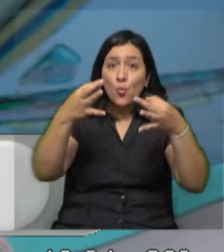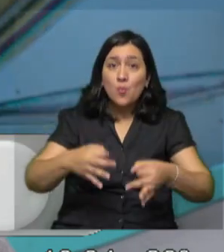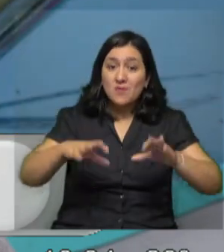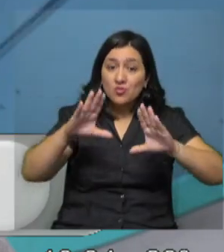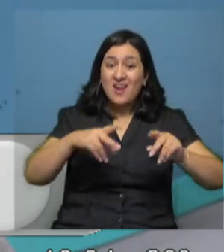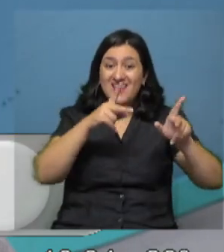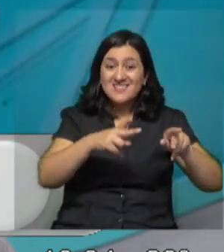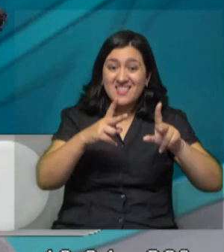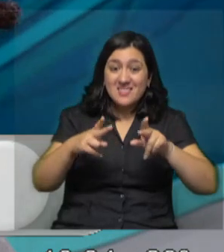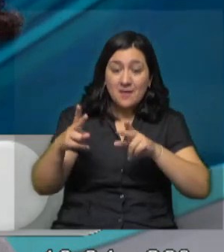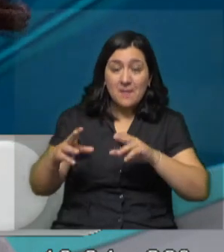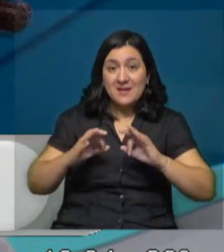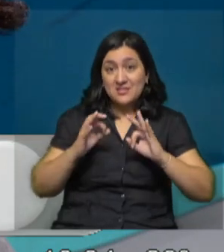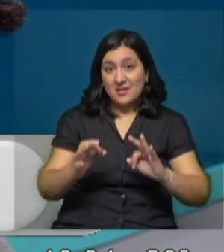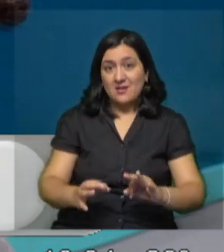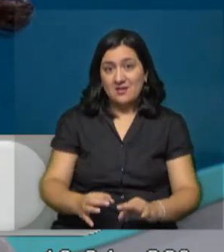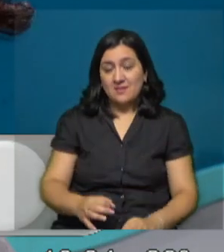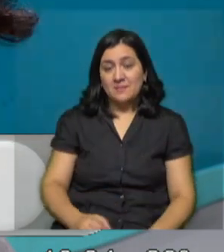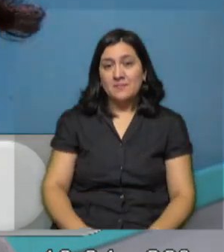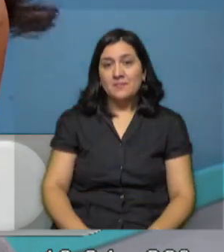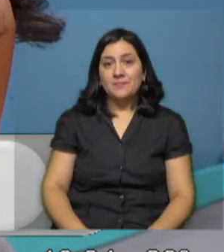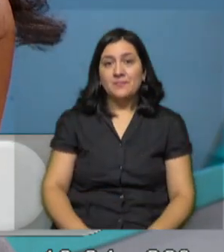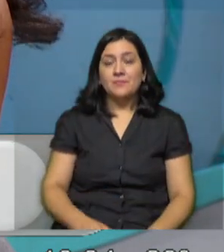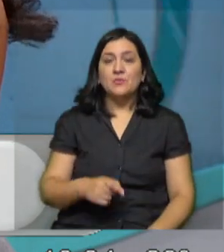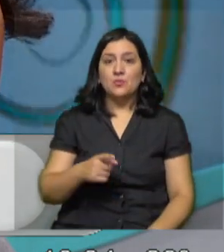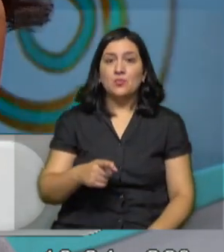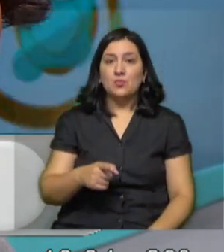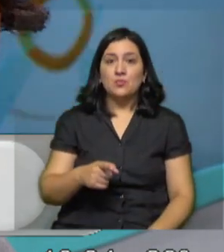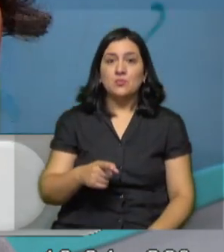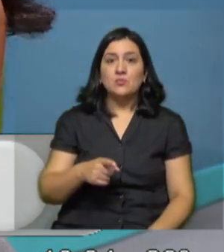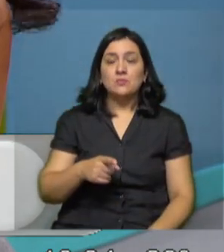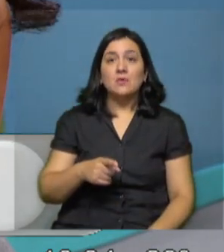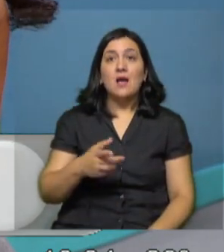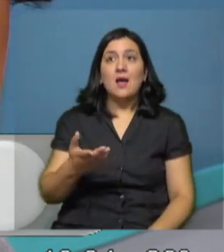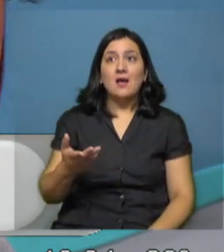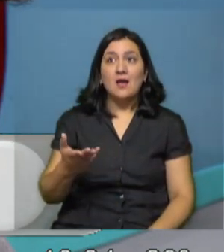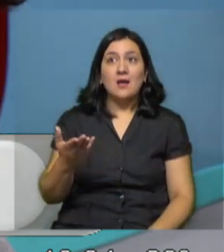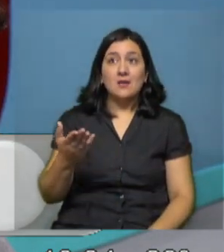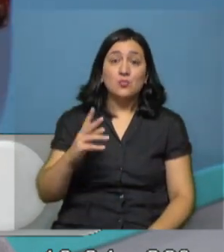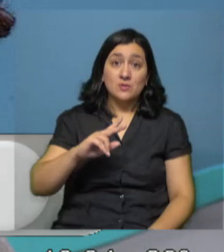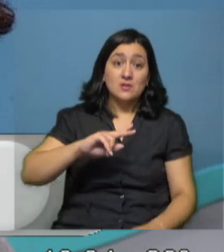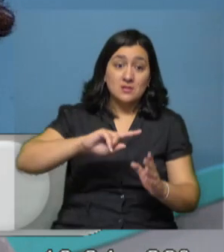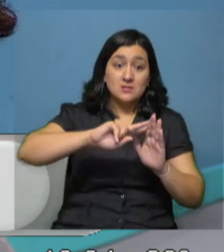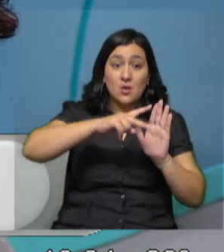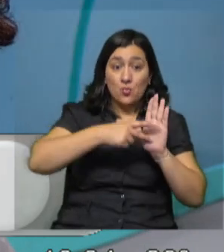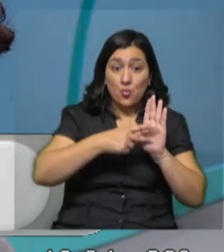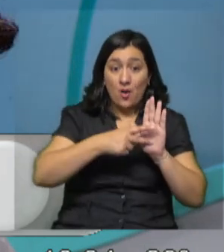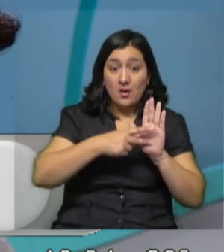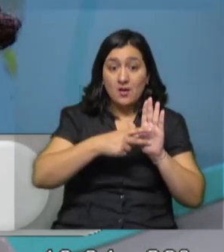llegar. Me da esa sensación, ¿no? De que supiste estar en un segundo lugar, luego